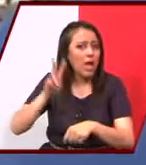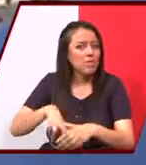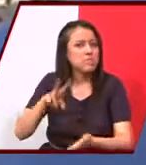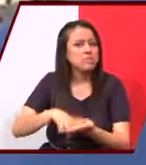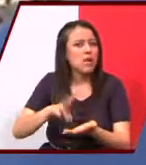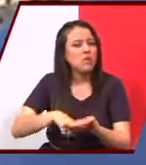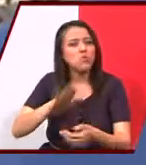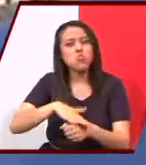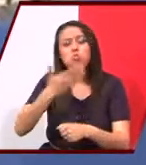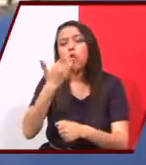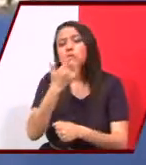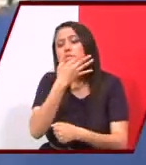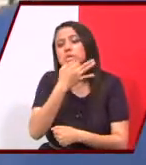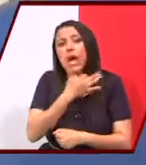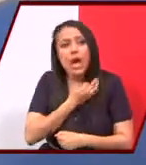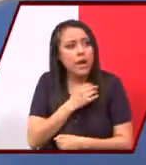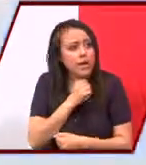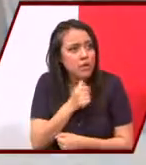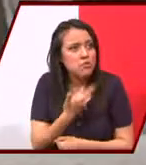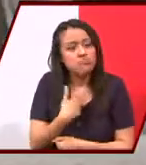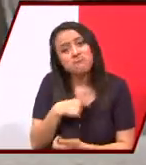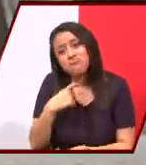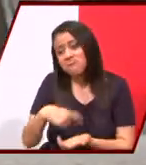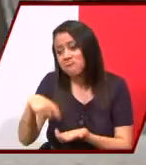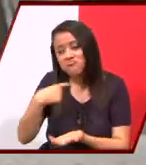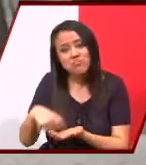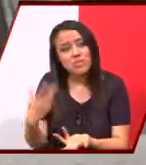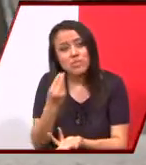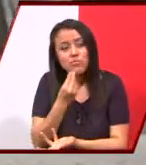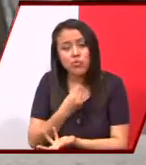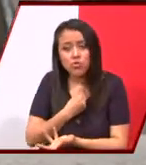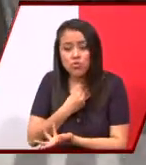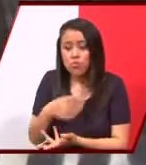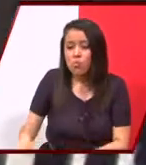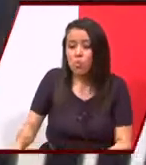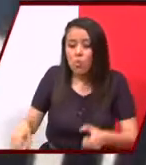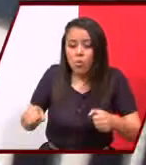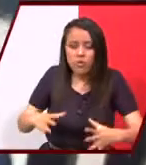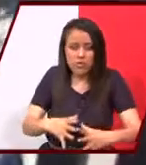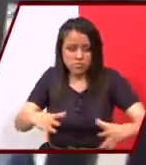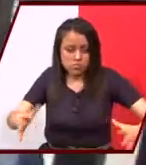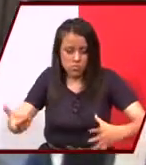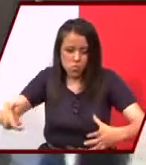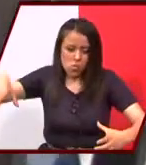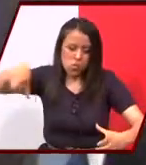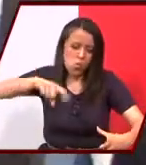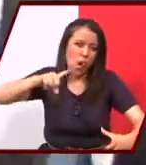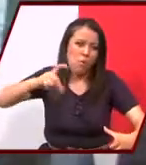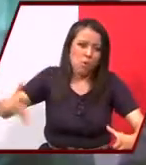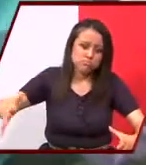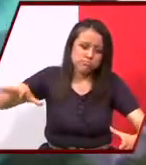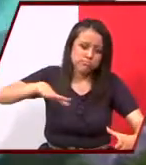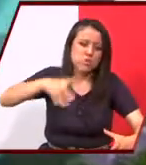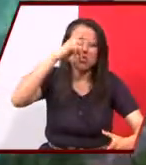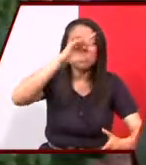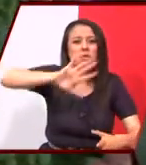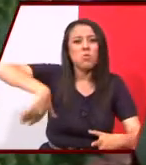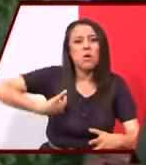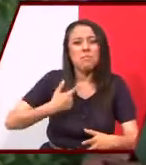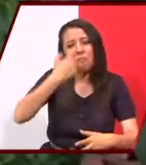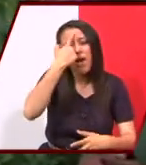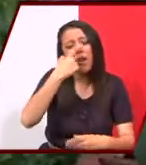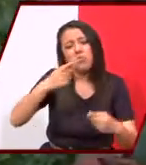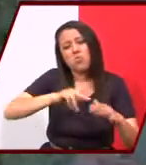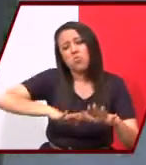avisaron ni nada, entonces pues estamos comprando. Con botes y tinacos, los habitantes de la zona almacenan el agua que solo es utilizada para